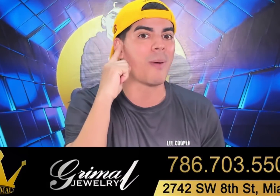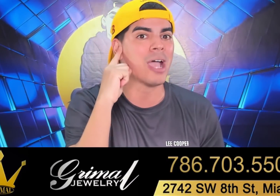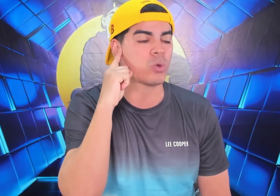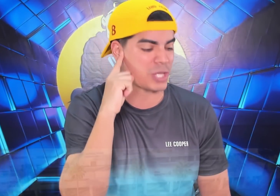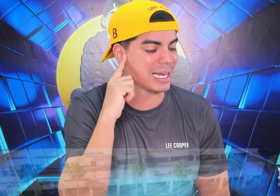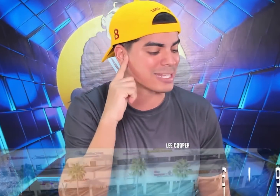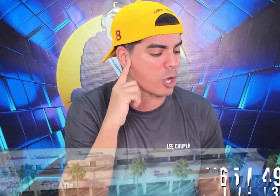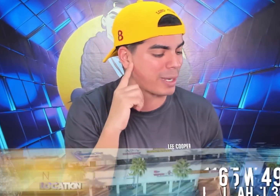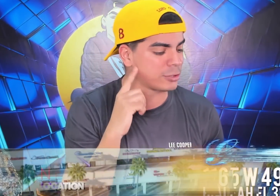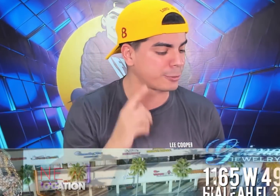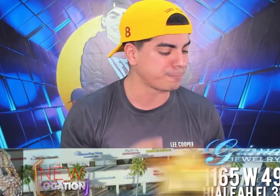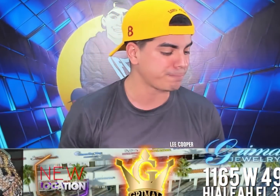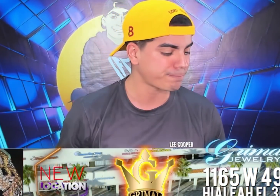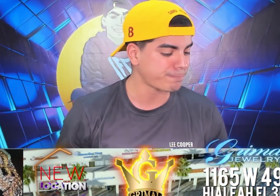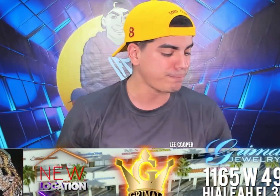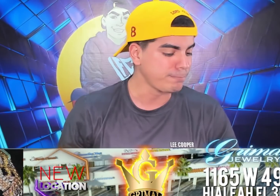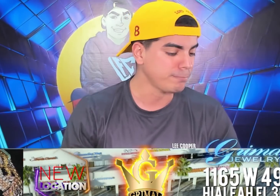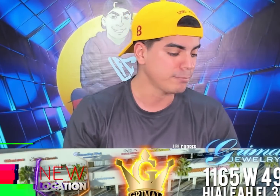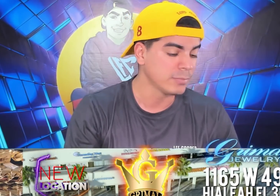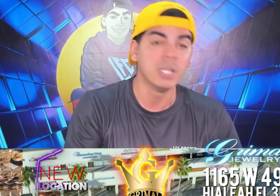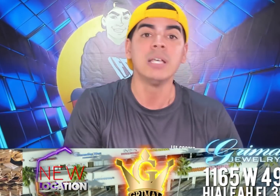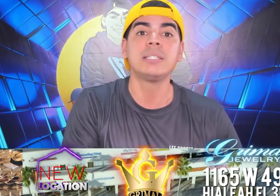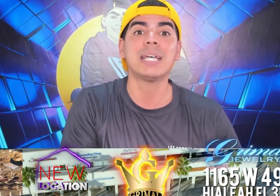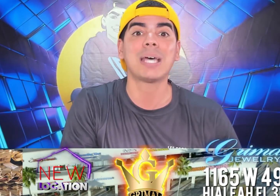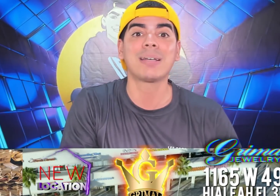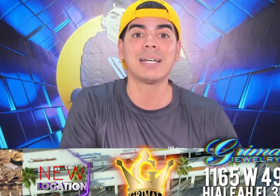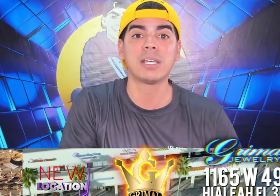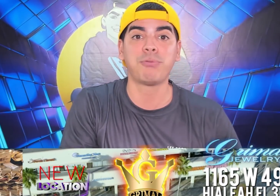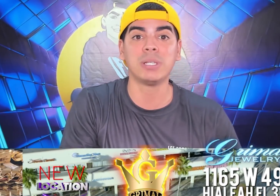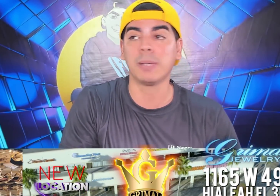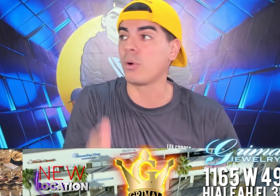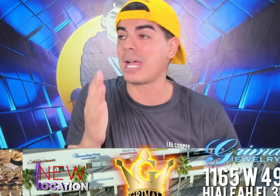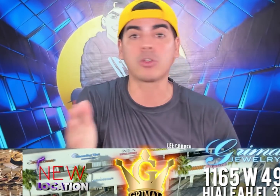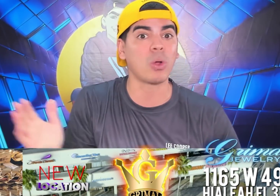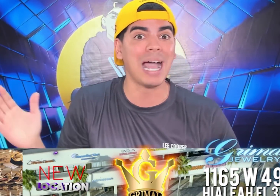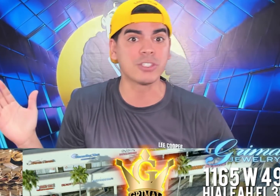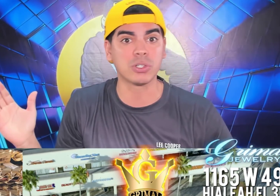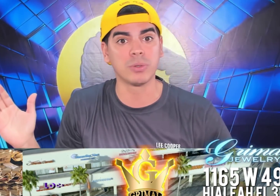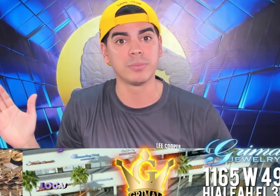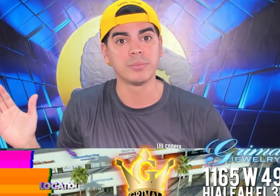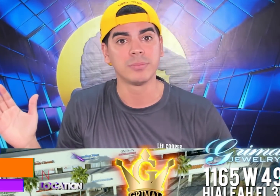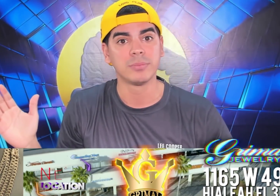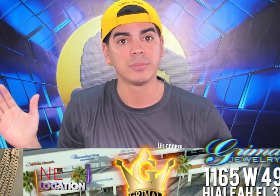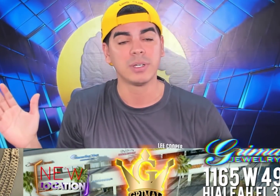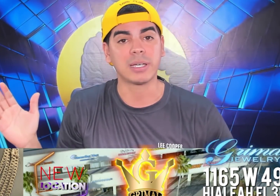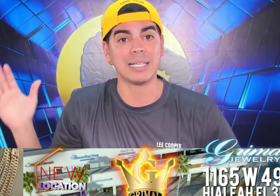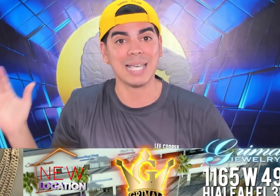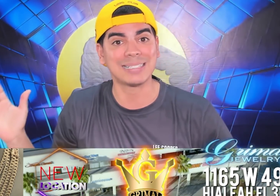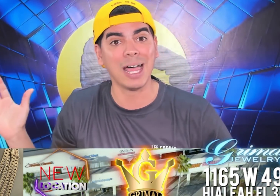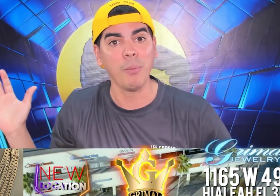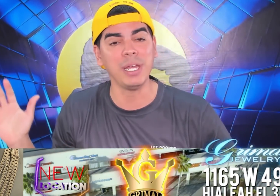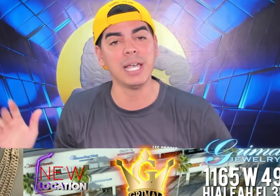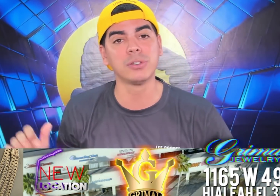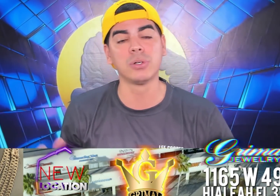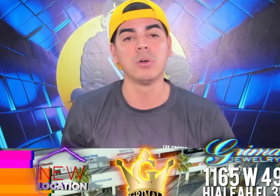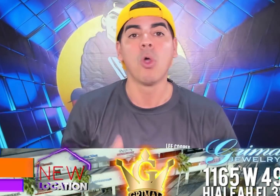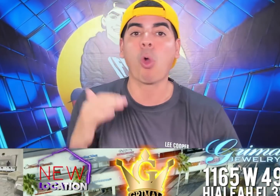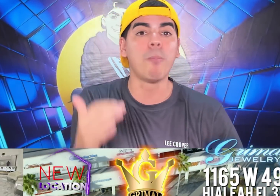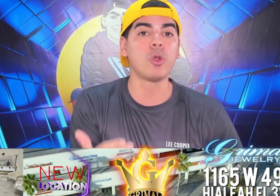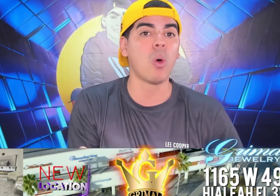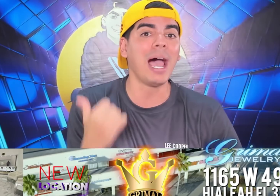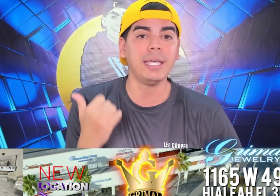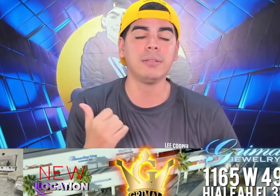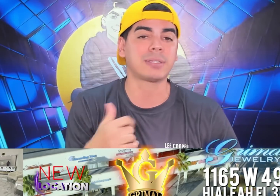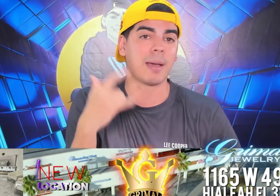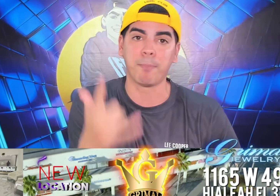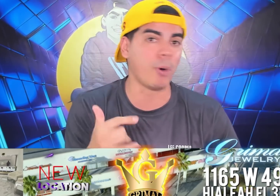saca tu celular, porque lo que vas a escuchar en este momento sí está bastante fuerte, porque el colapso que se ha estado viniendo,